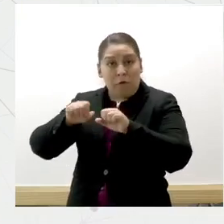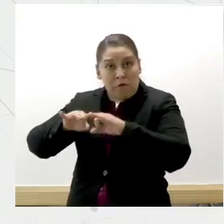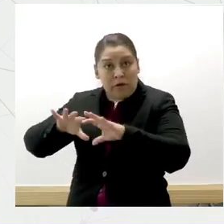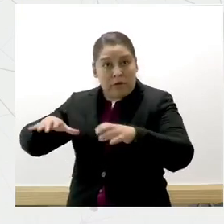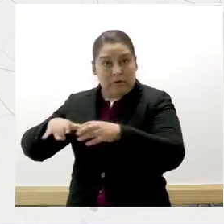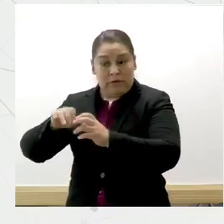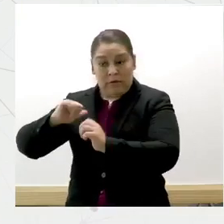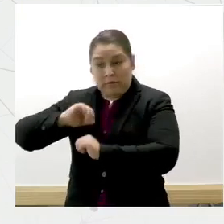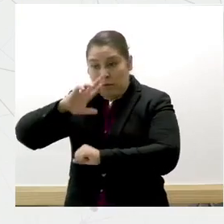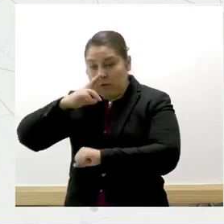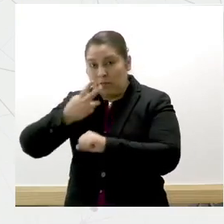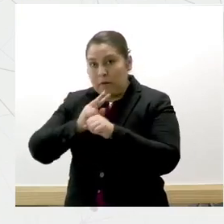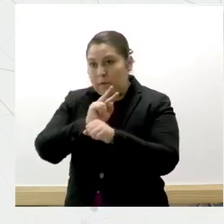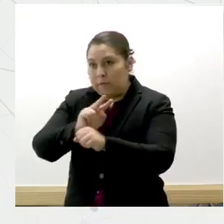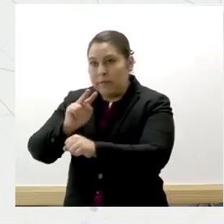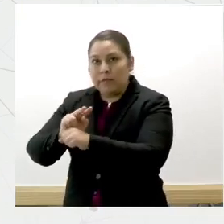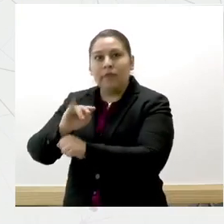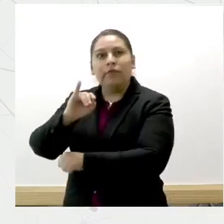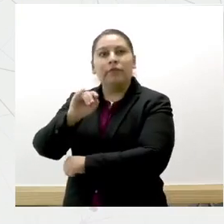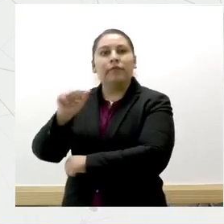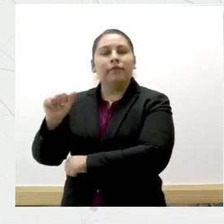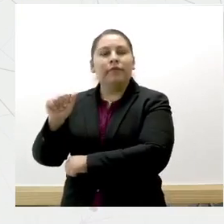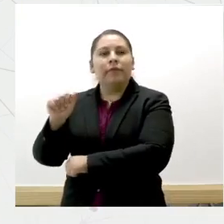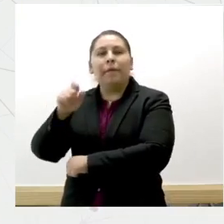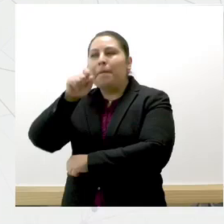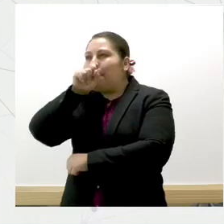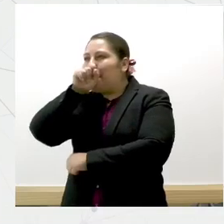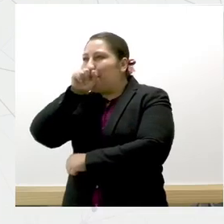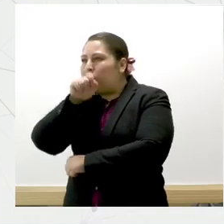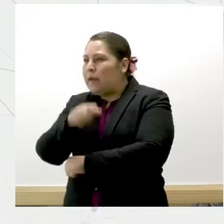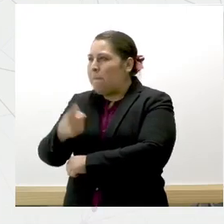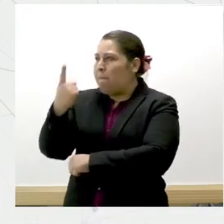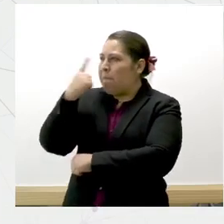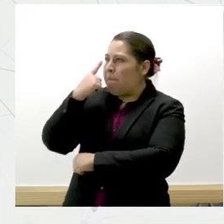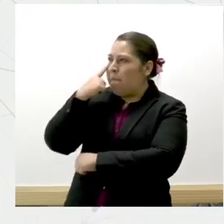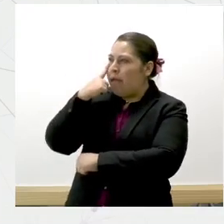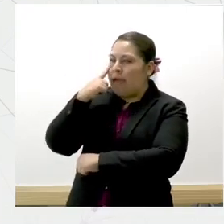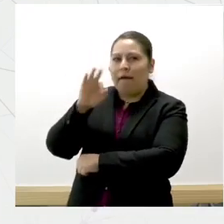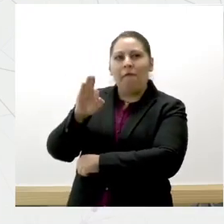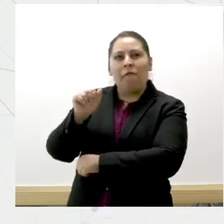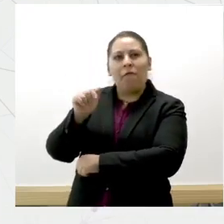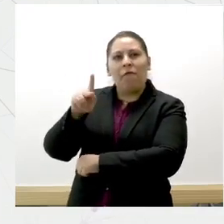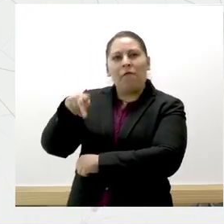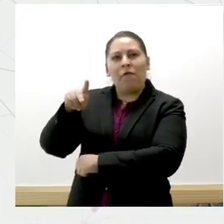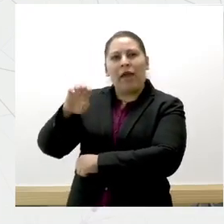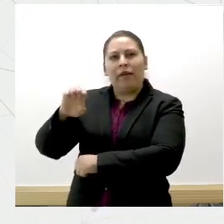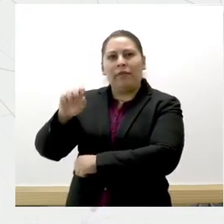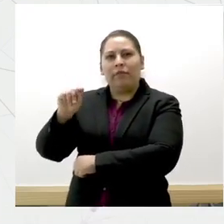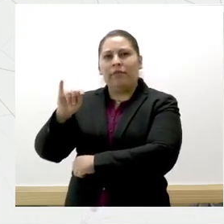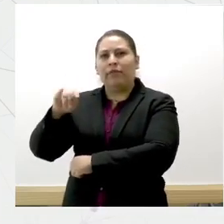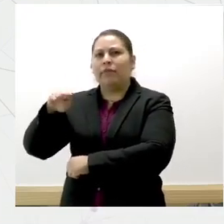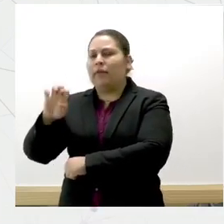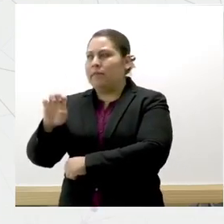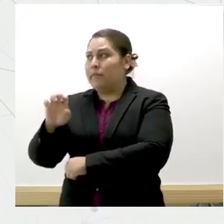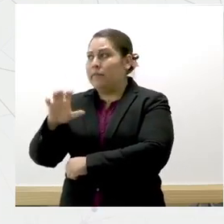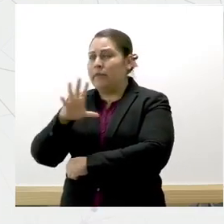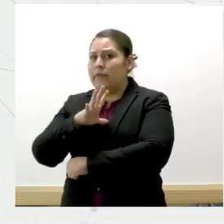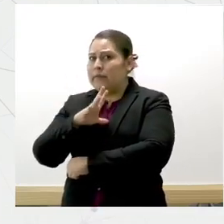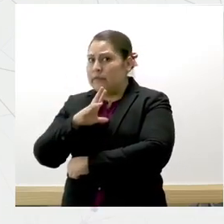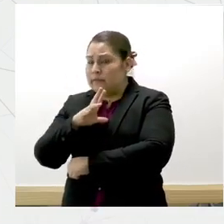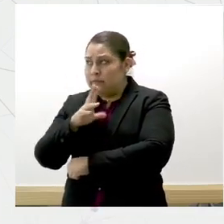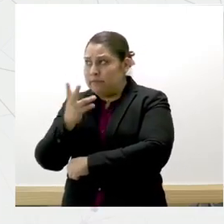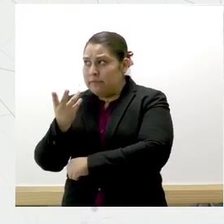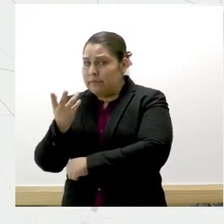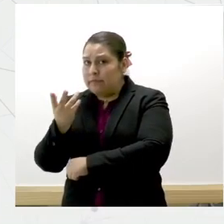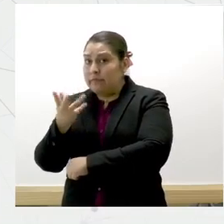artificial, también hablabas de un think tank. Entonces nos preguntan si ya está, digamos,